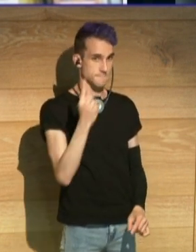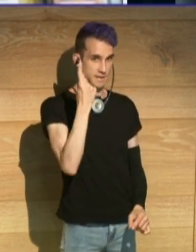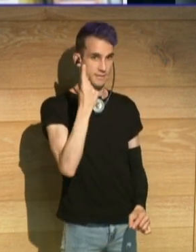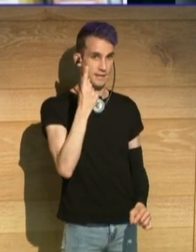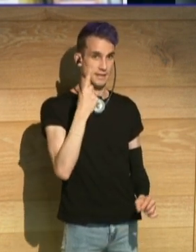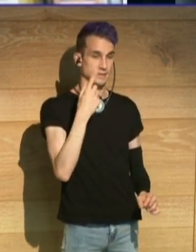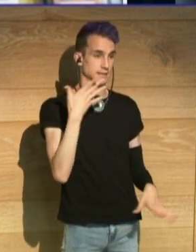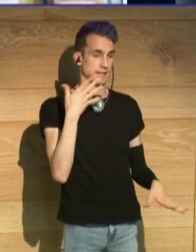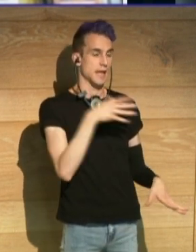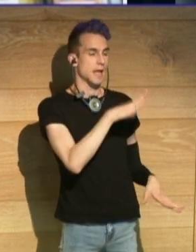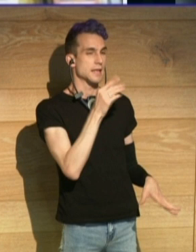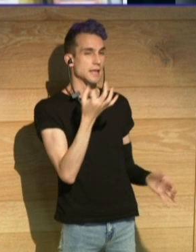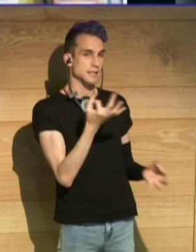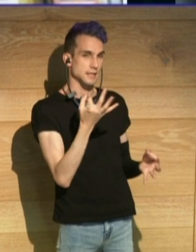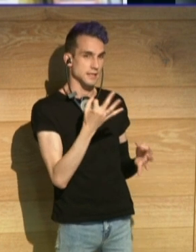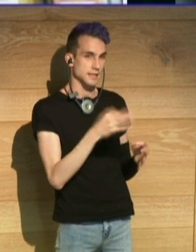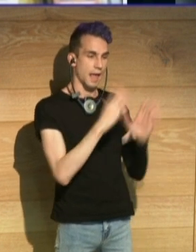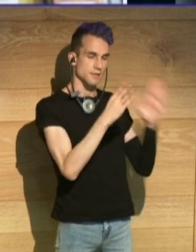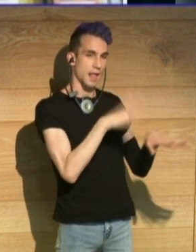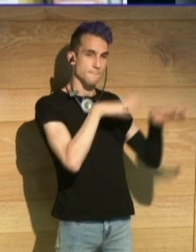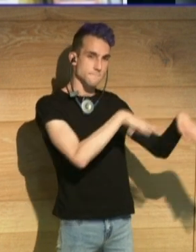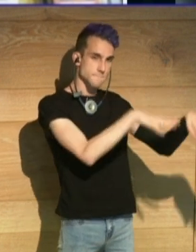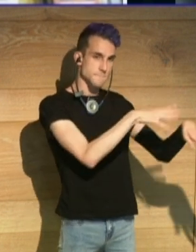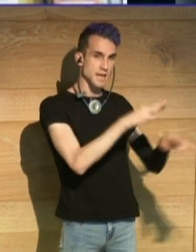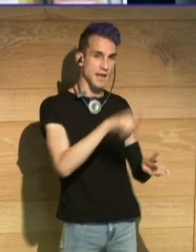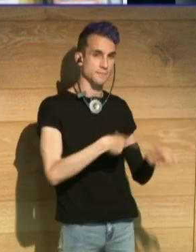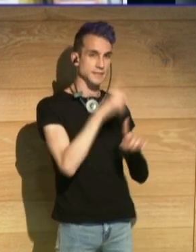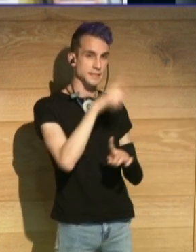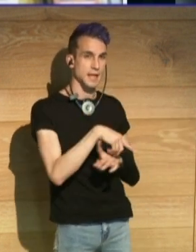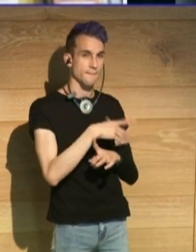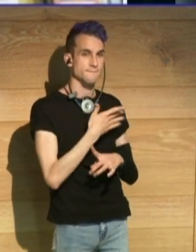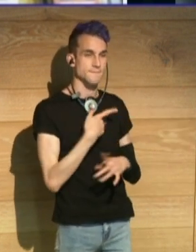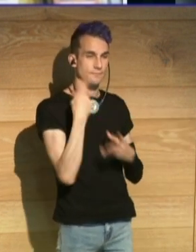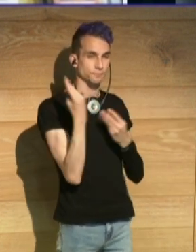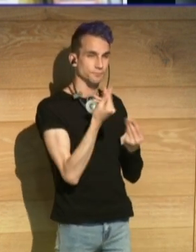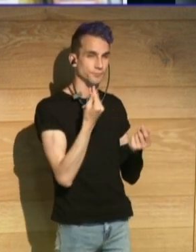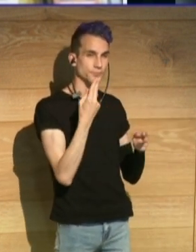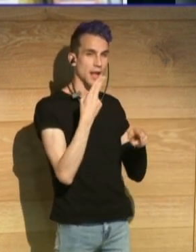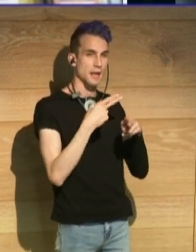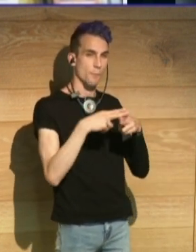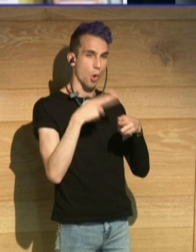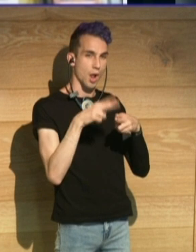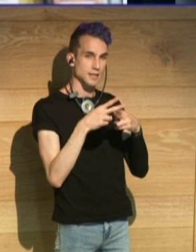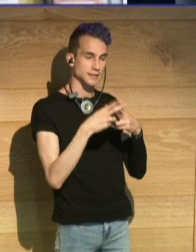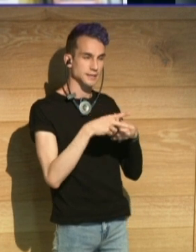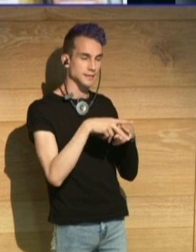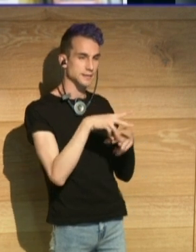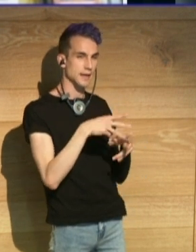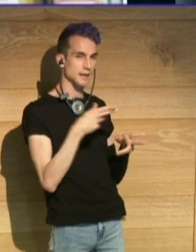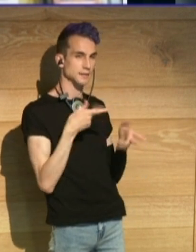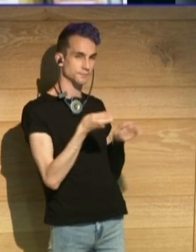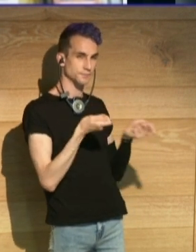que tuvo unas intuiciones políticas, empezando por la centralidad del cuerpo, y